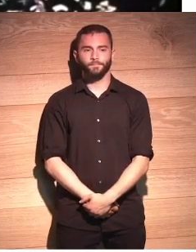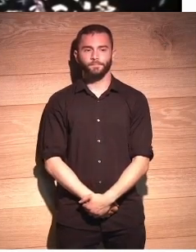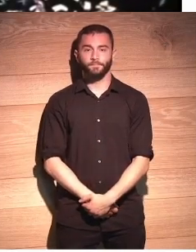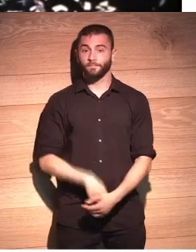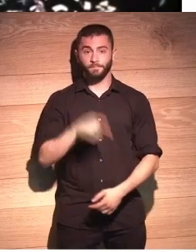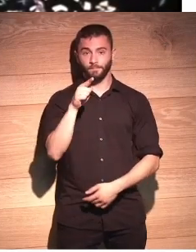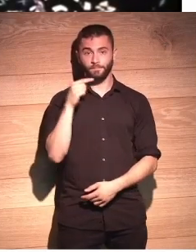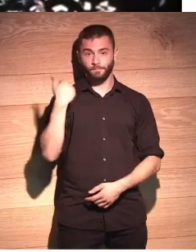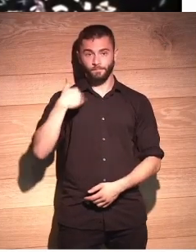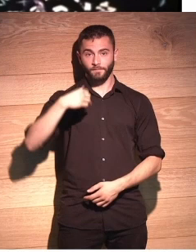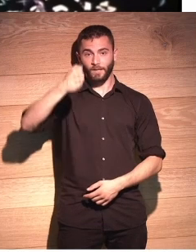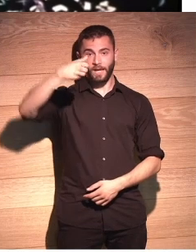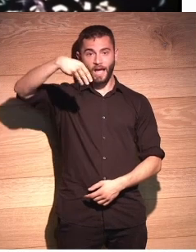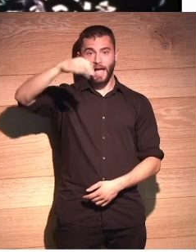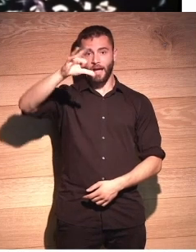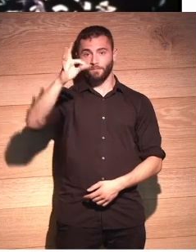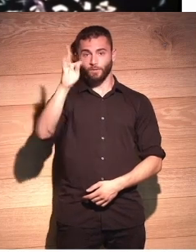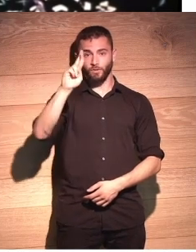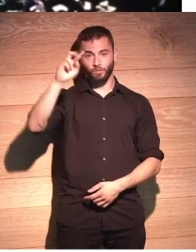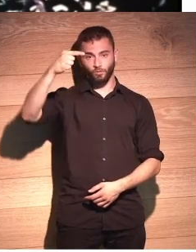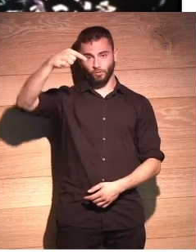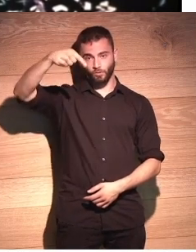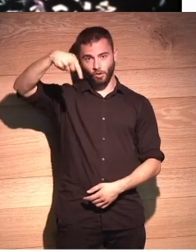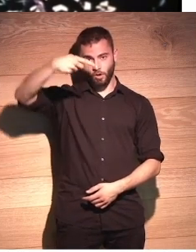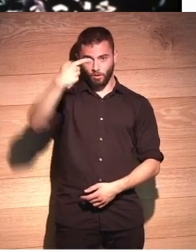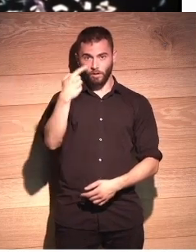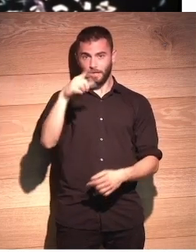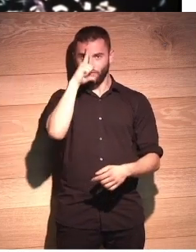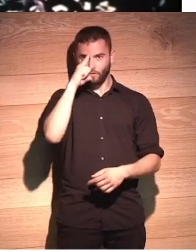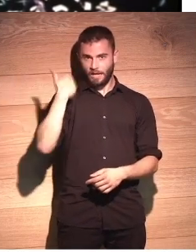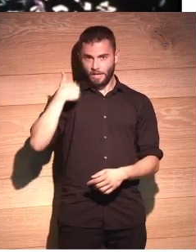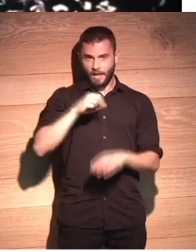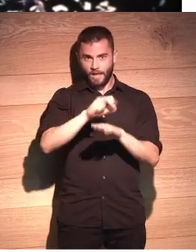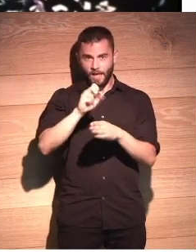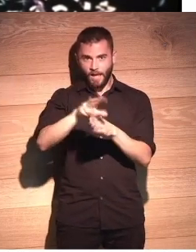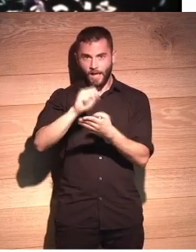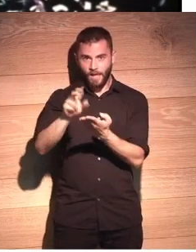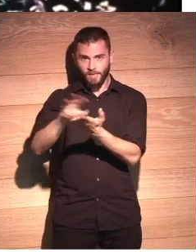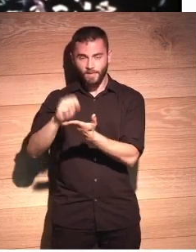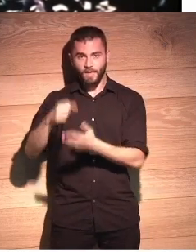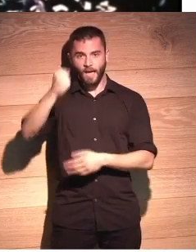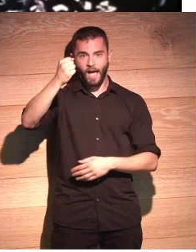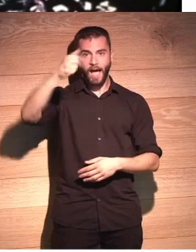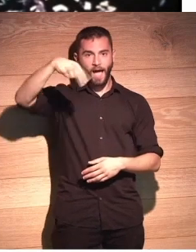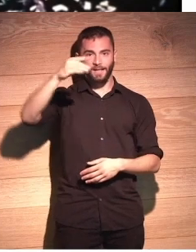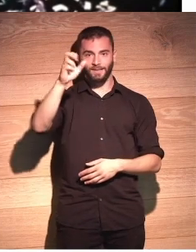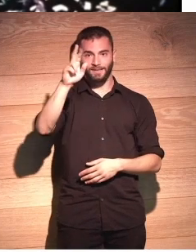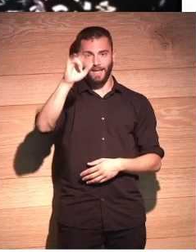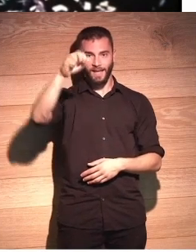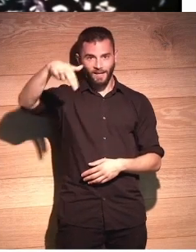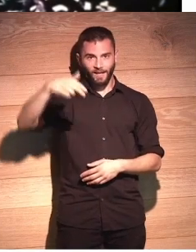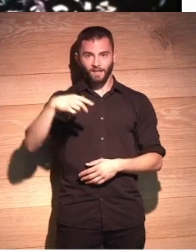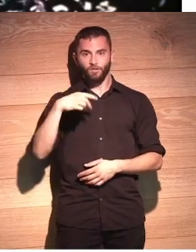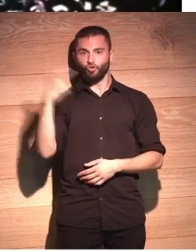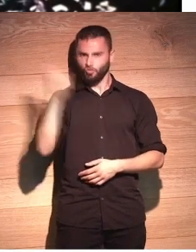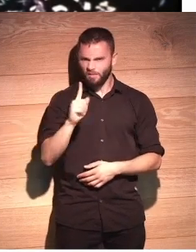Aquí ya está Armstrong en la luna, recorriéndola, y ahora falta Aldrin. Y resulta que Aldrin no salía. Y no